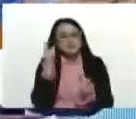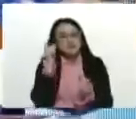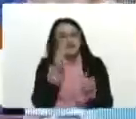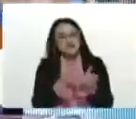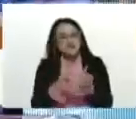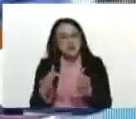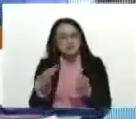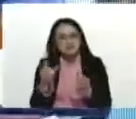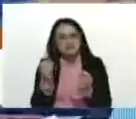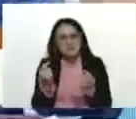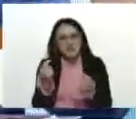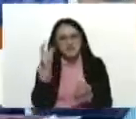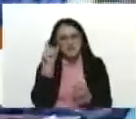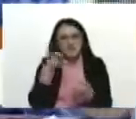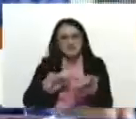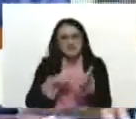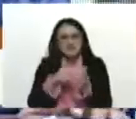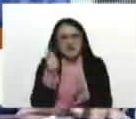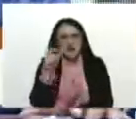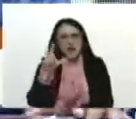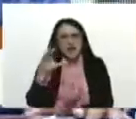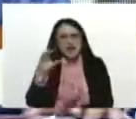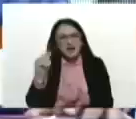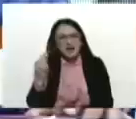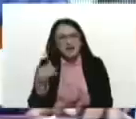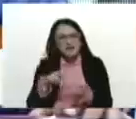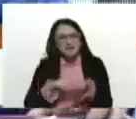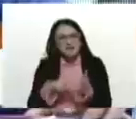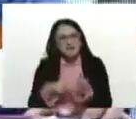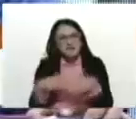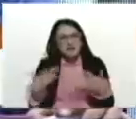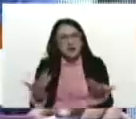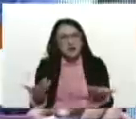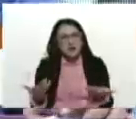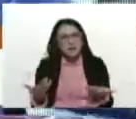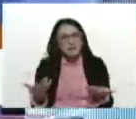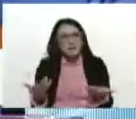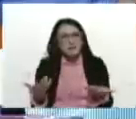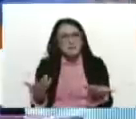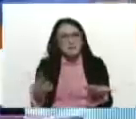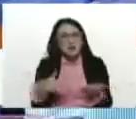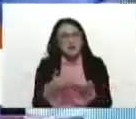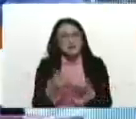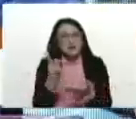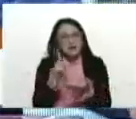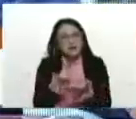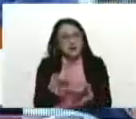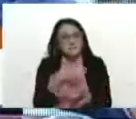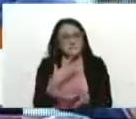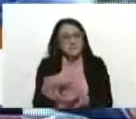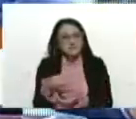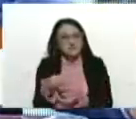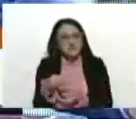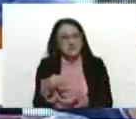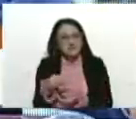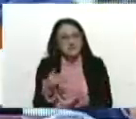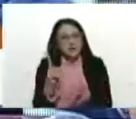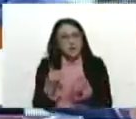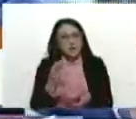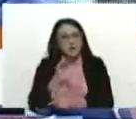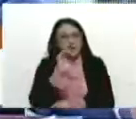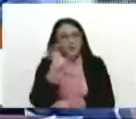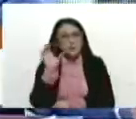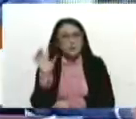y nadie sabía qué significaba el arca pues hasta que ustedes presidentes de algunos